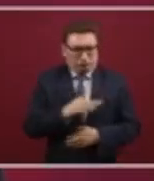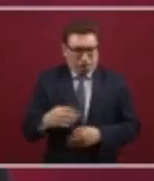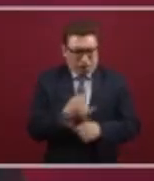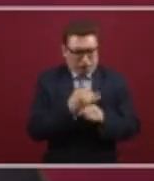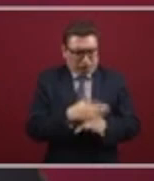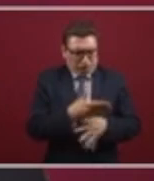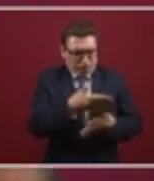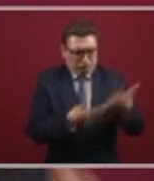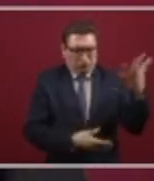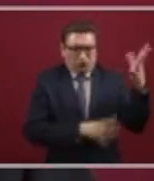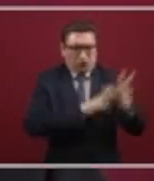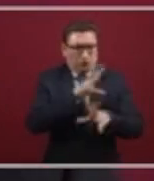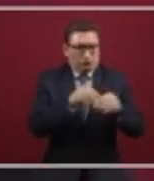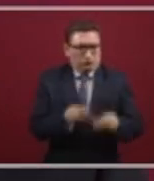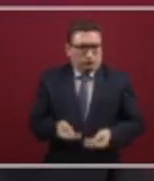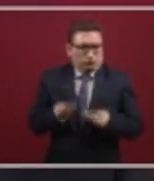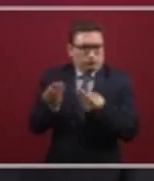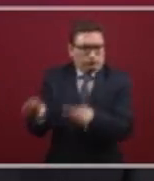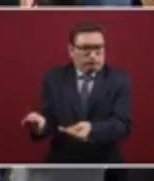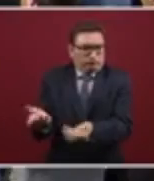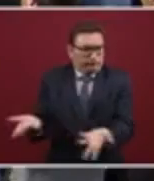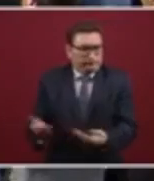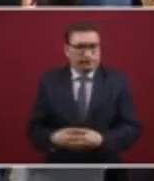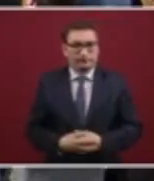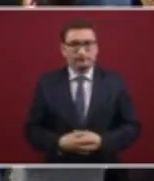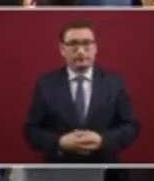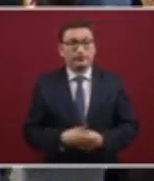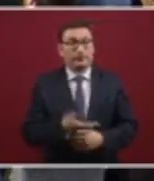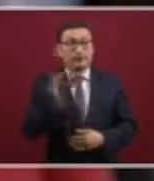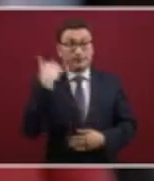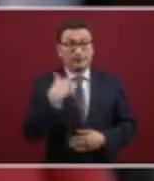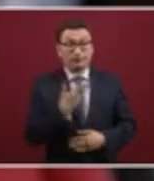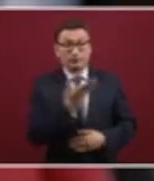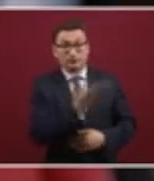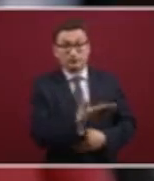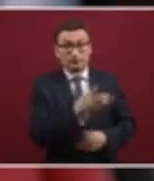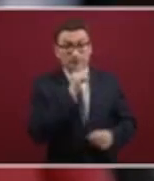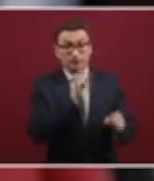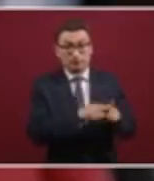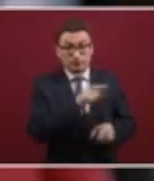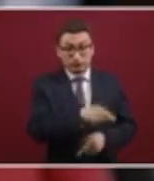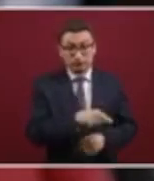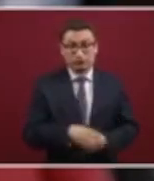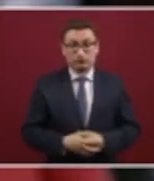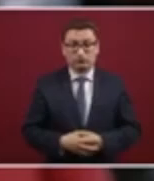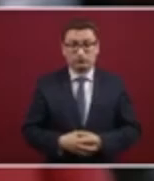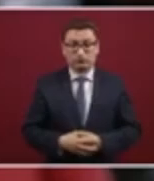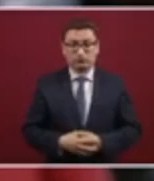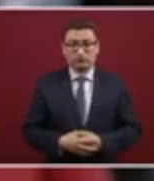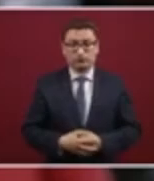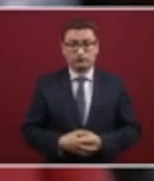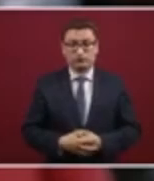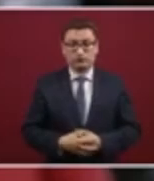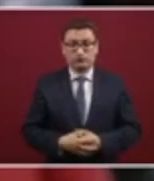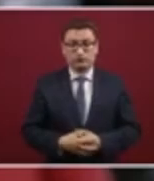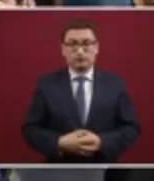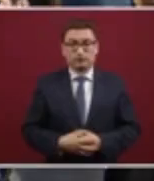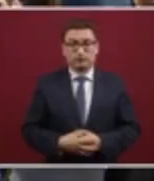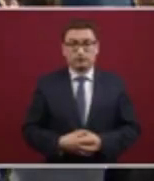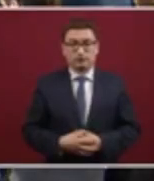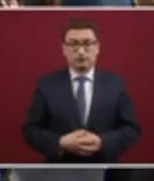toda la información, se entrega. Es que la solicitud ya es en ese sentido, señor presidente. ¿Sí?